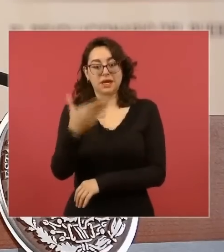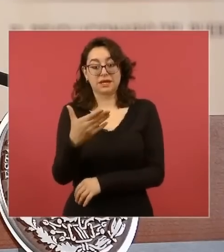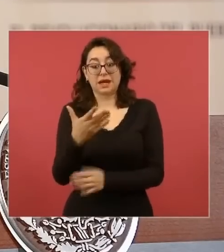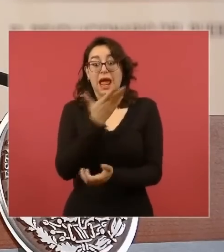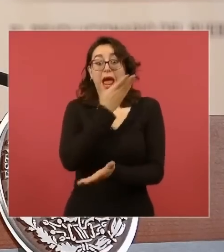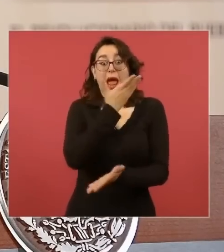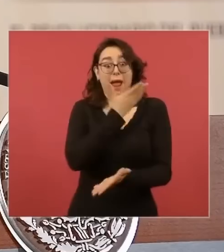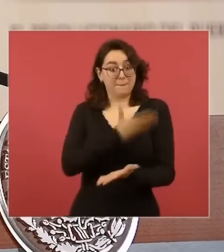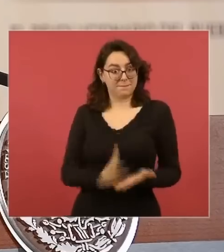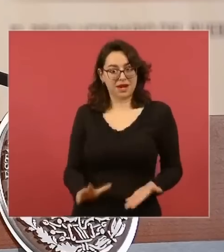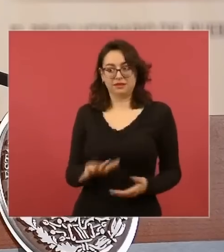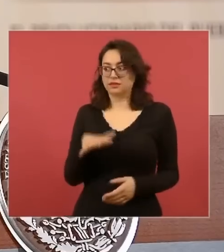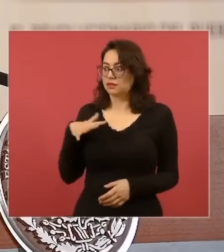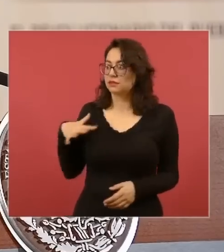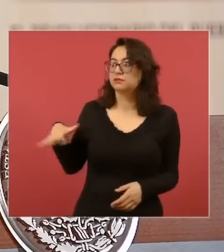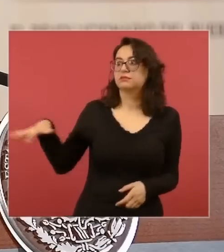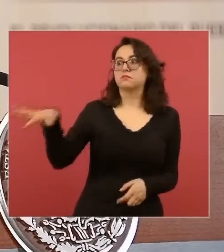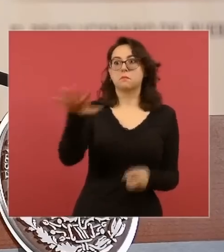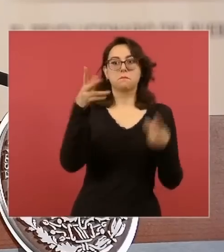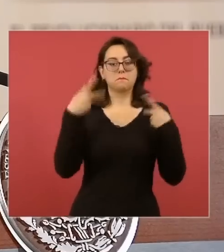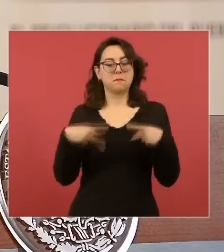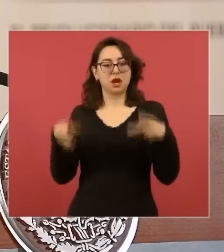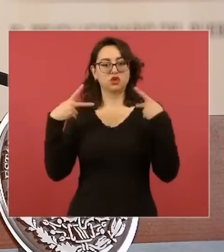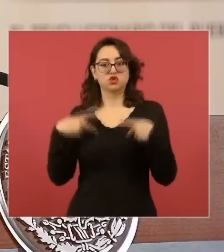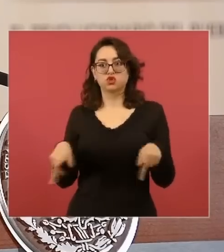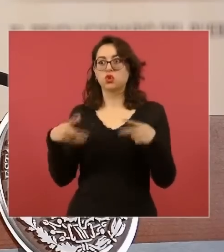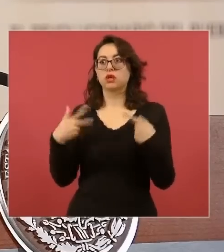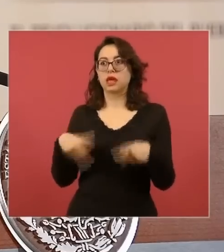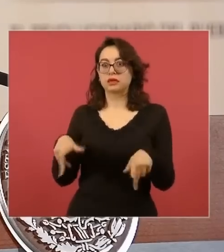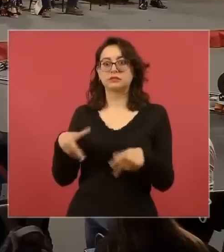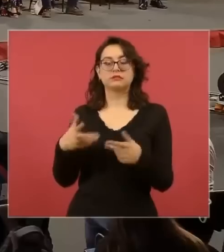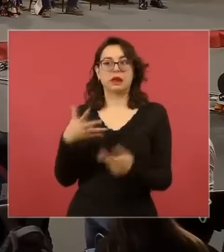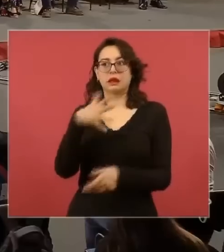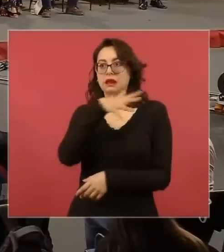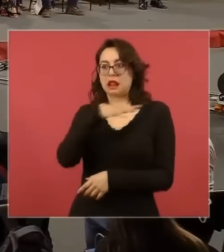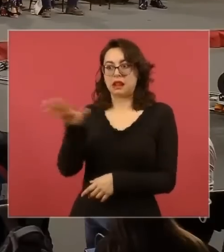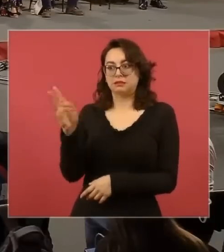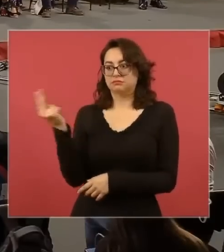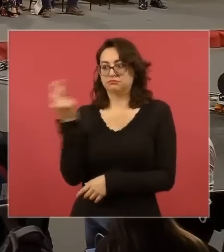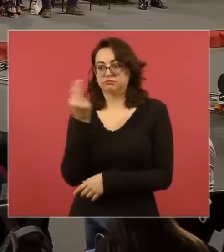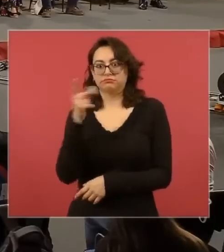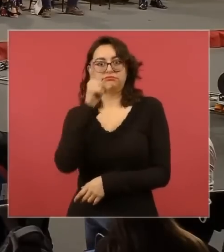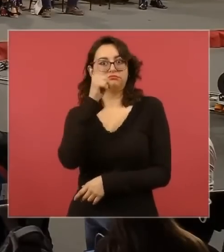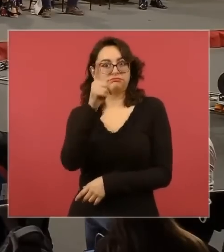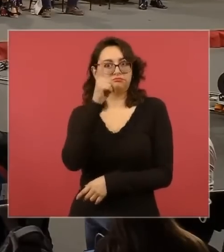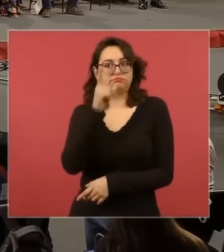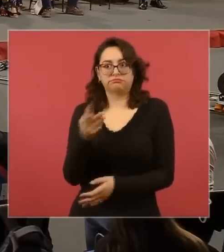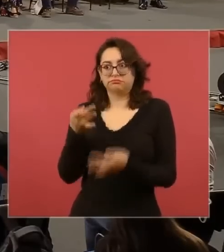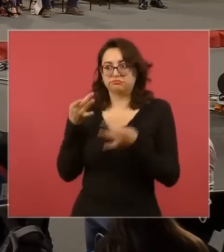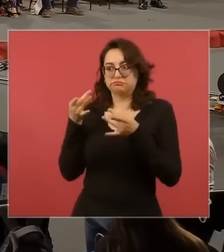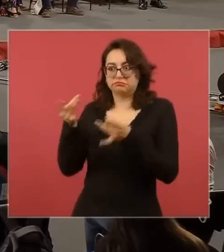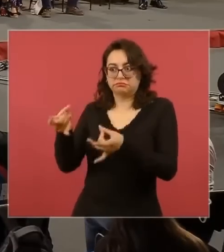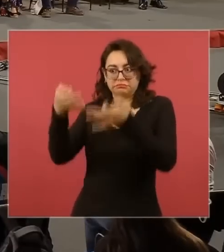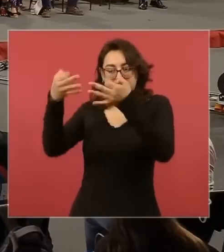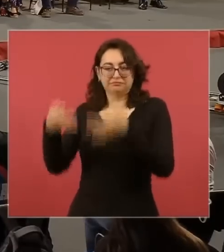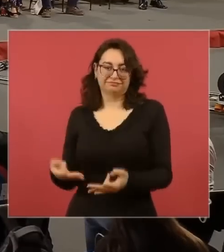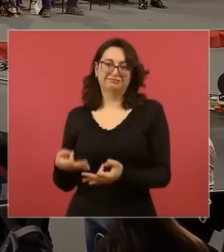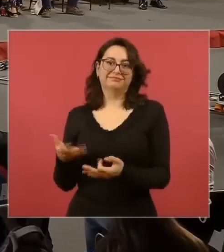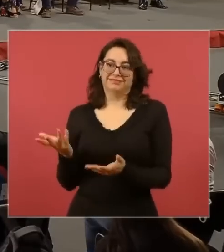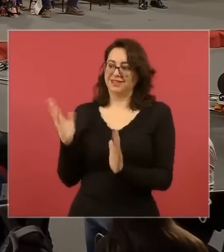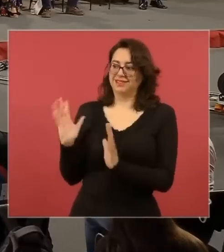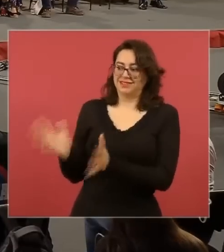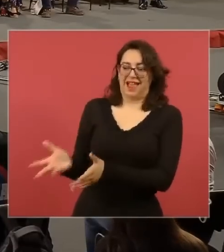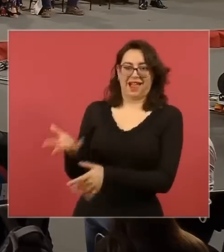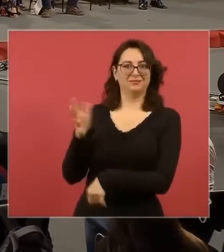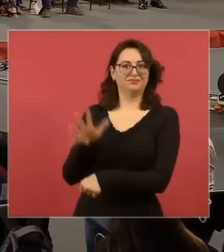en la península para que la población ya no sufra de apagones. En la ruta del tramo 3, los pasajeros del Tren